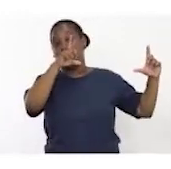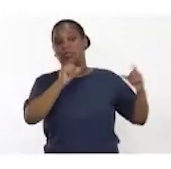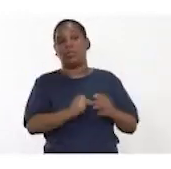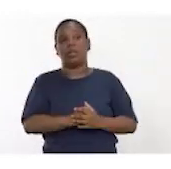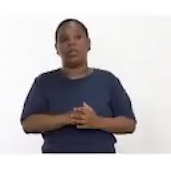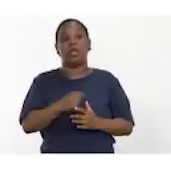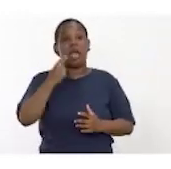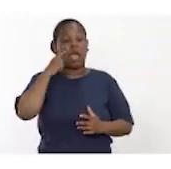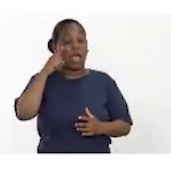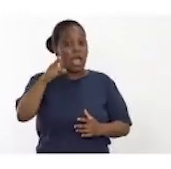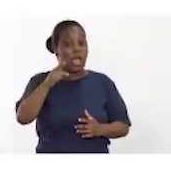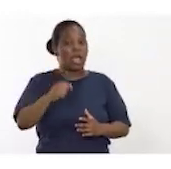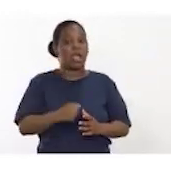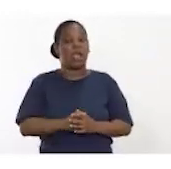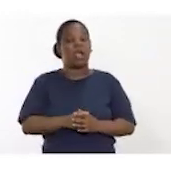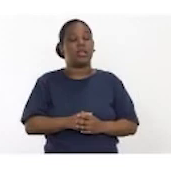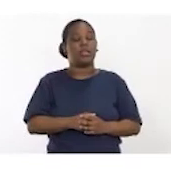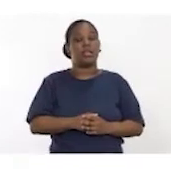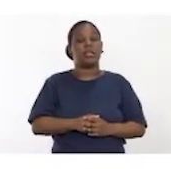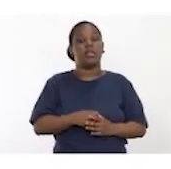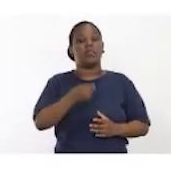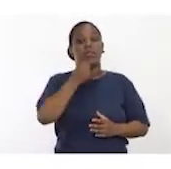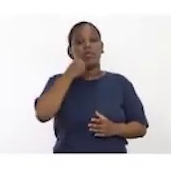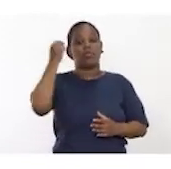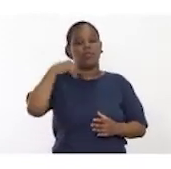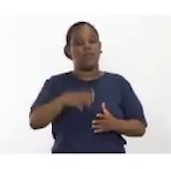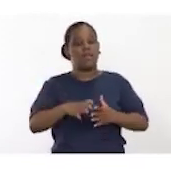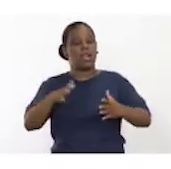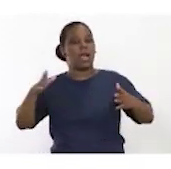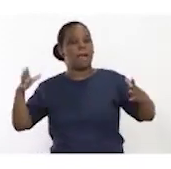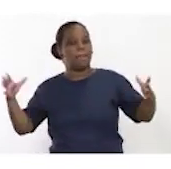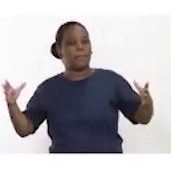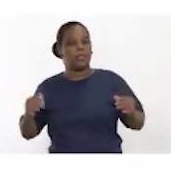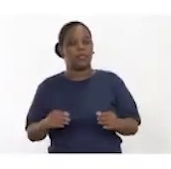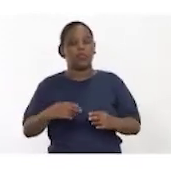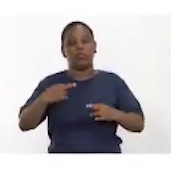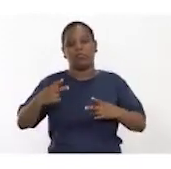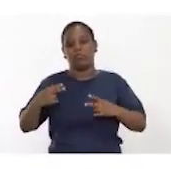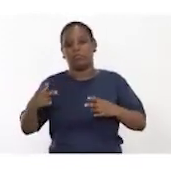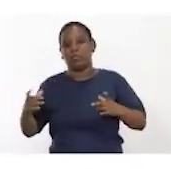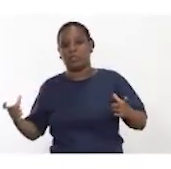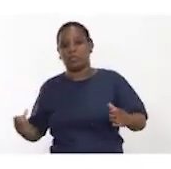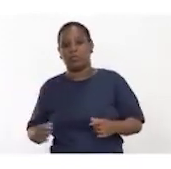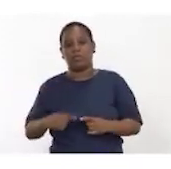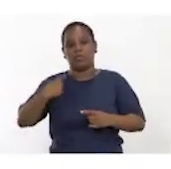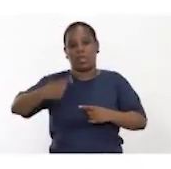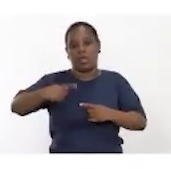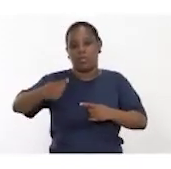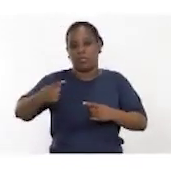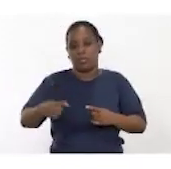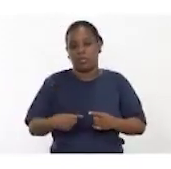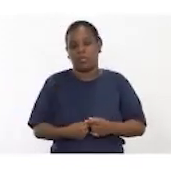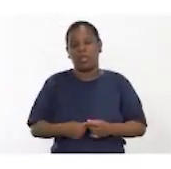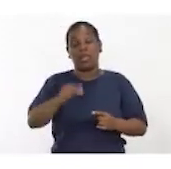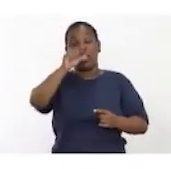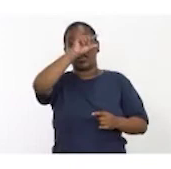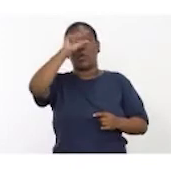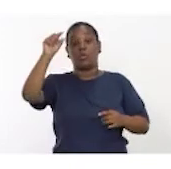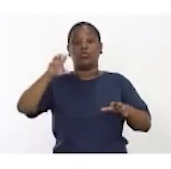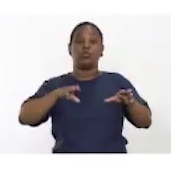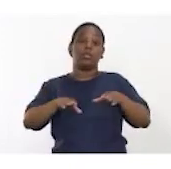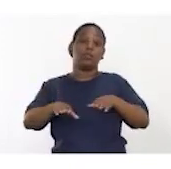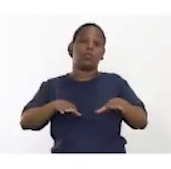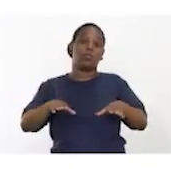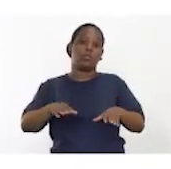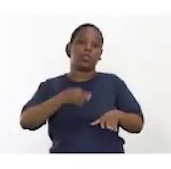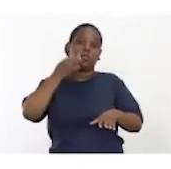pantalla. Ahí aparece, podemos determinar la amplitud, el periodo, la frecuencia, y la ecuación